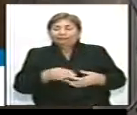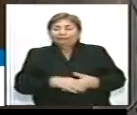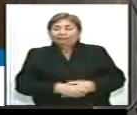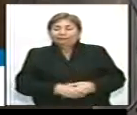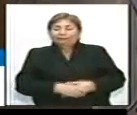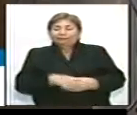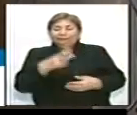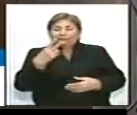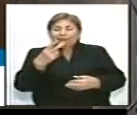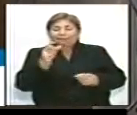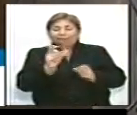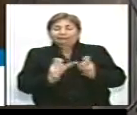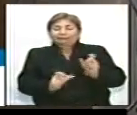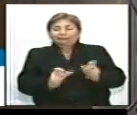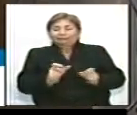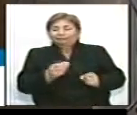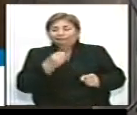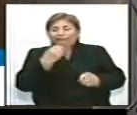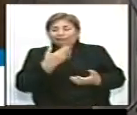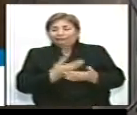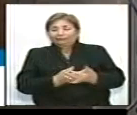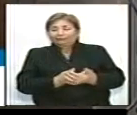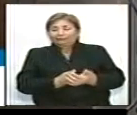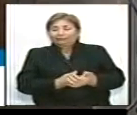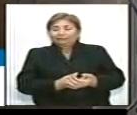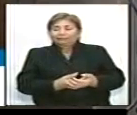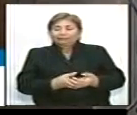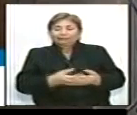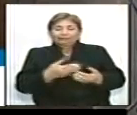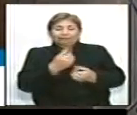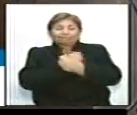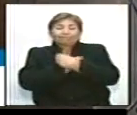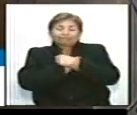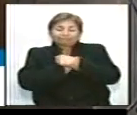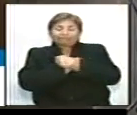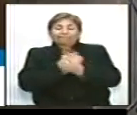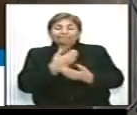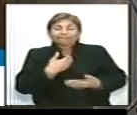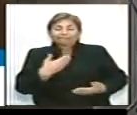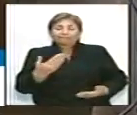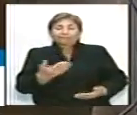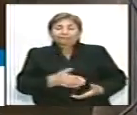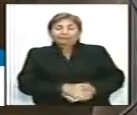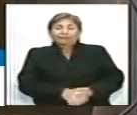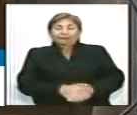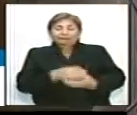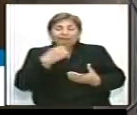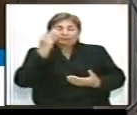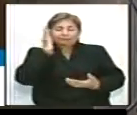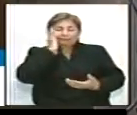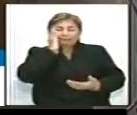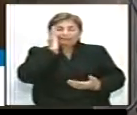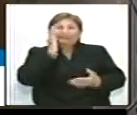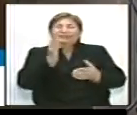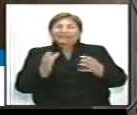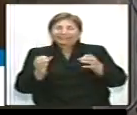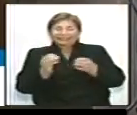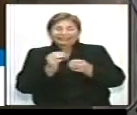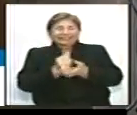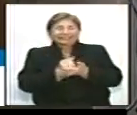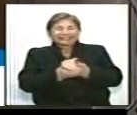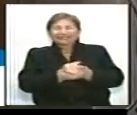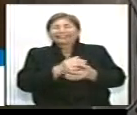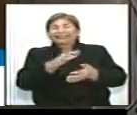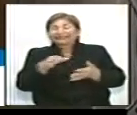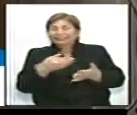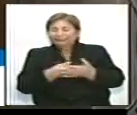Las dos son personas a las cuales, además del aprecio y del cariño que les tenemos, sé que van a contribuir